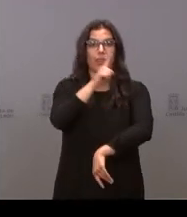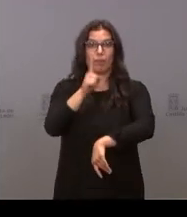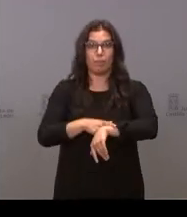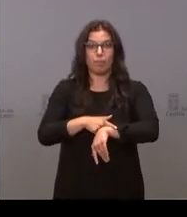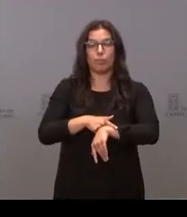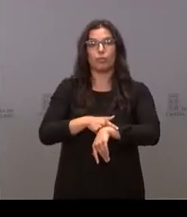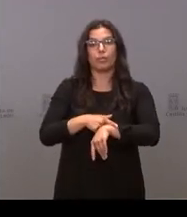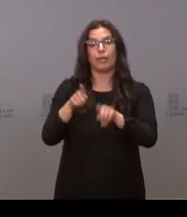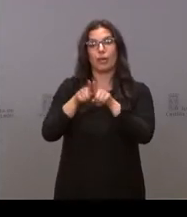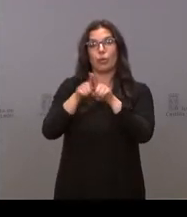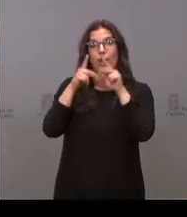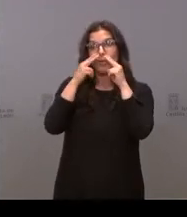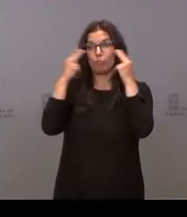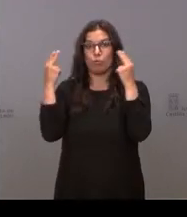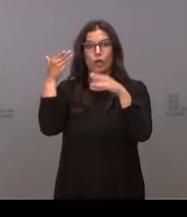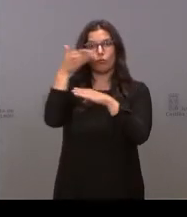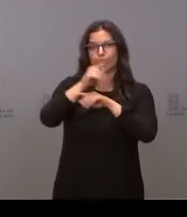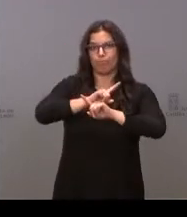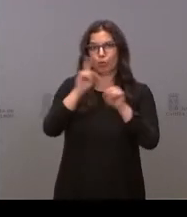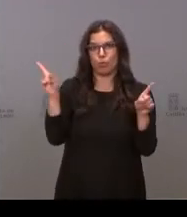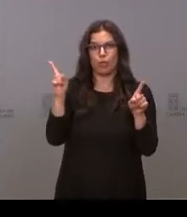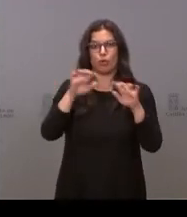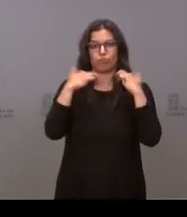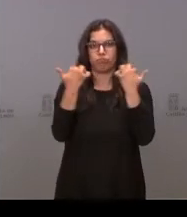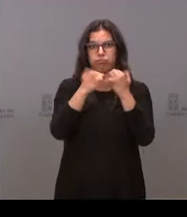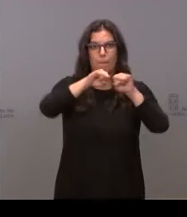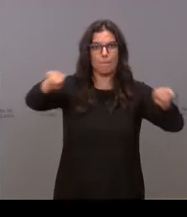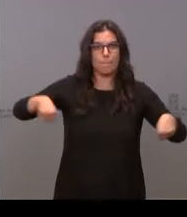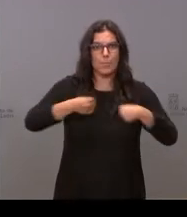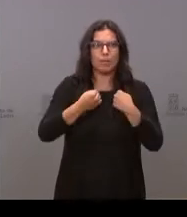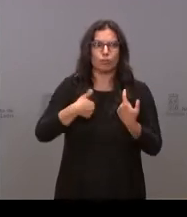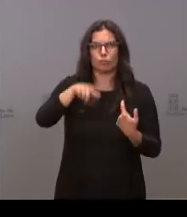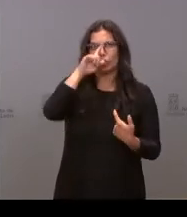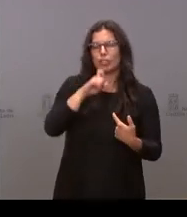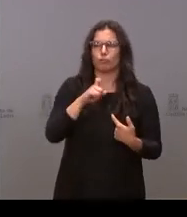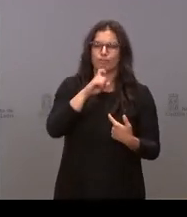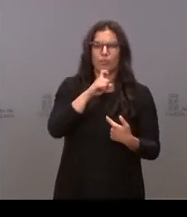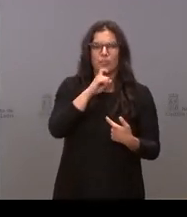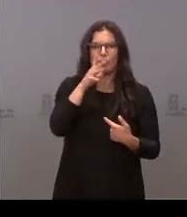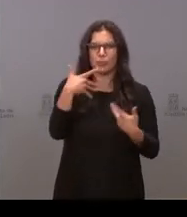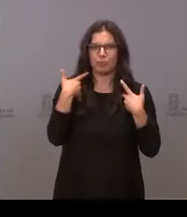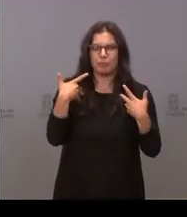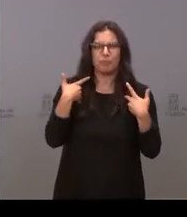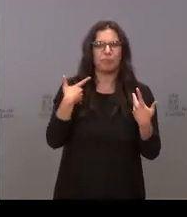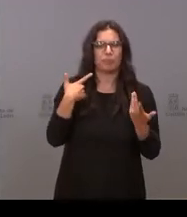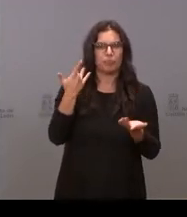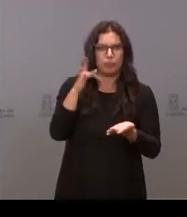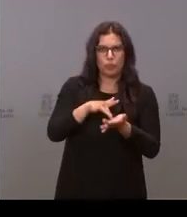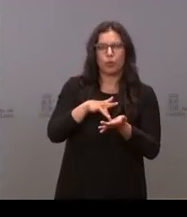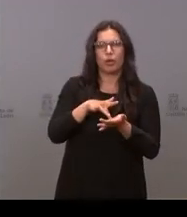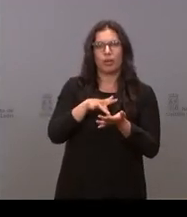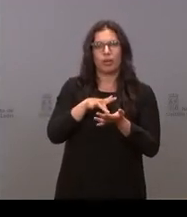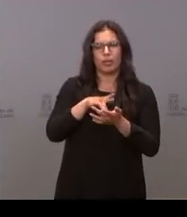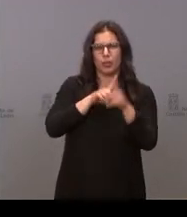acudiese público en toda la temporada y ha sido un año muy difícil en el que hemos sufrido mucho. Hemos tenido